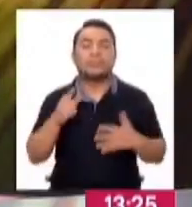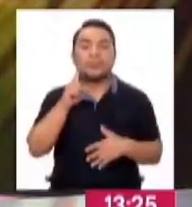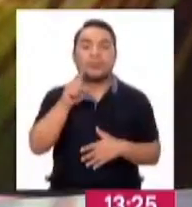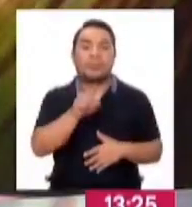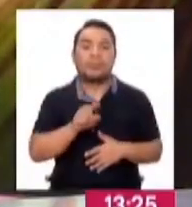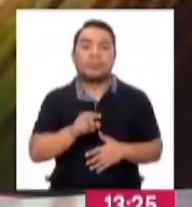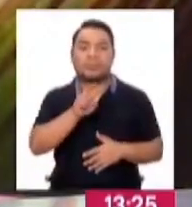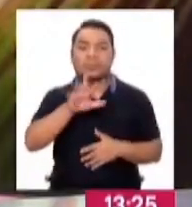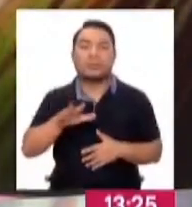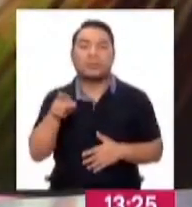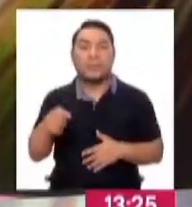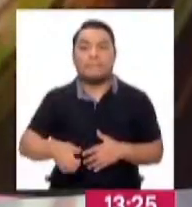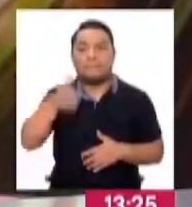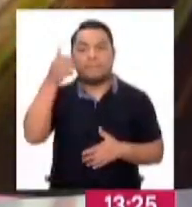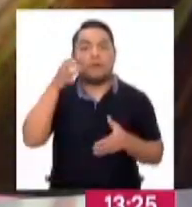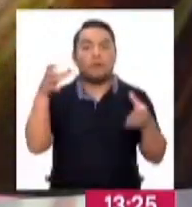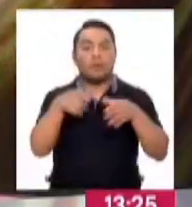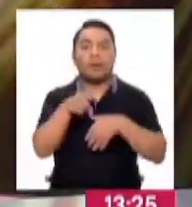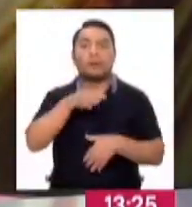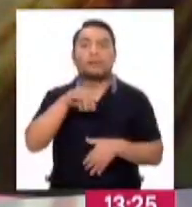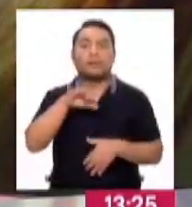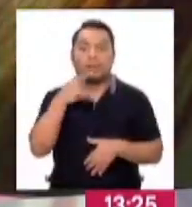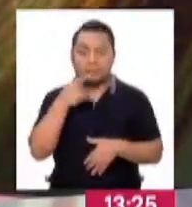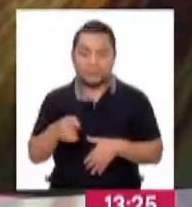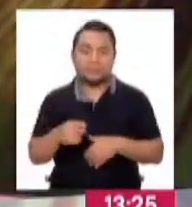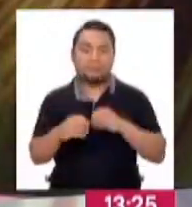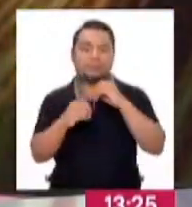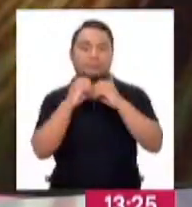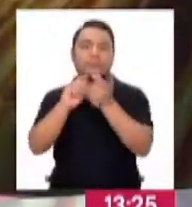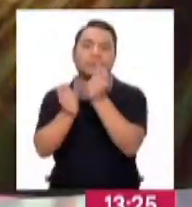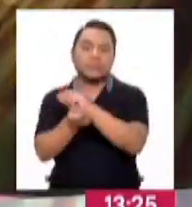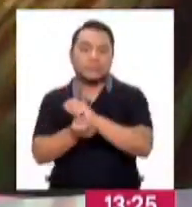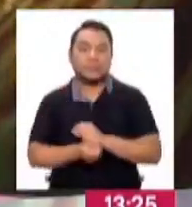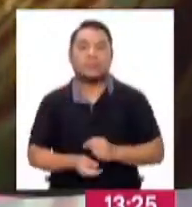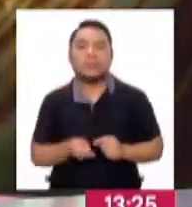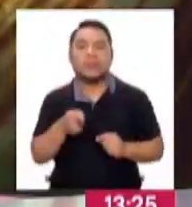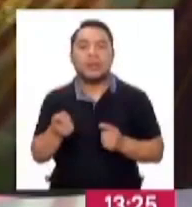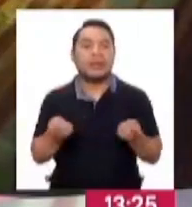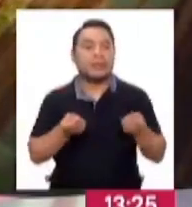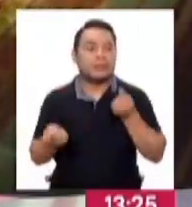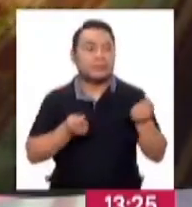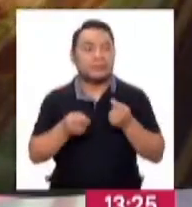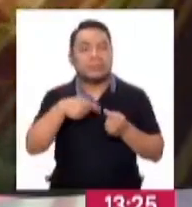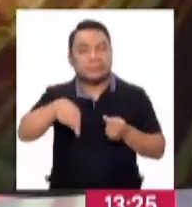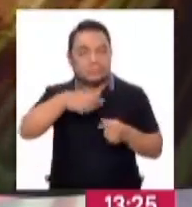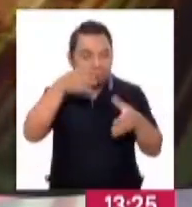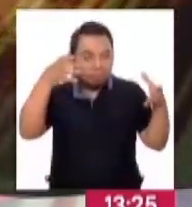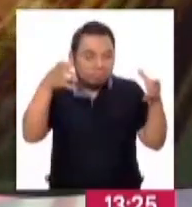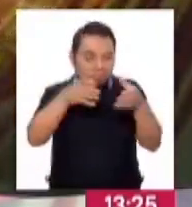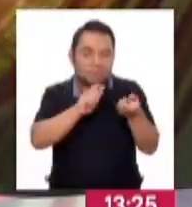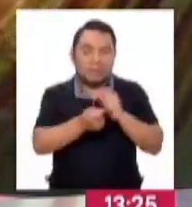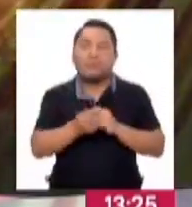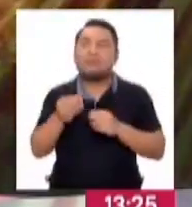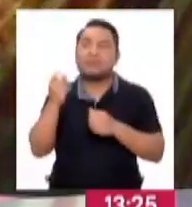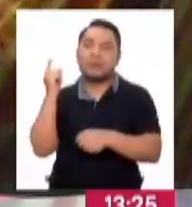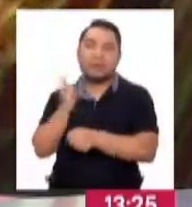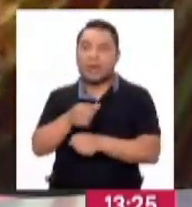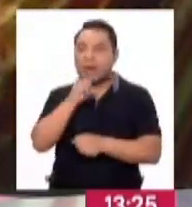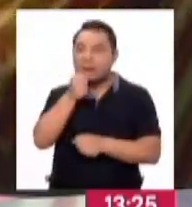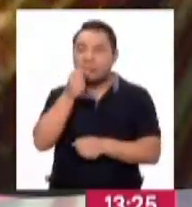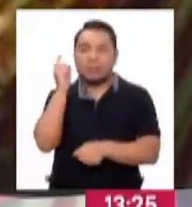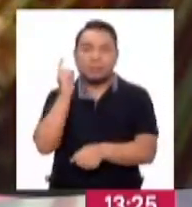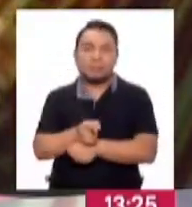El presidente del Congreso, José Williams, anunció la reestructuración de la parte administrativa del Legislativo tras las denuncias por